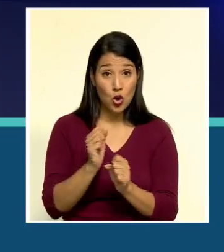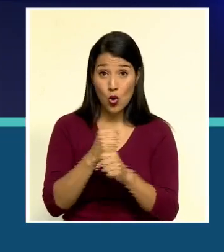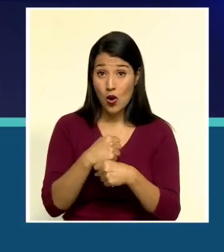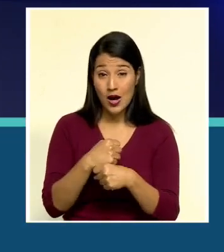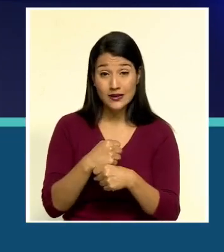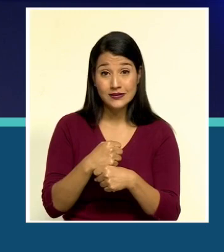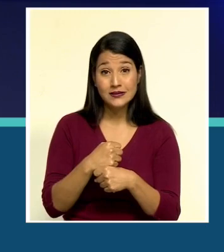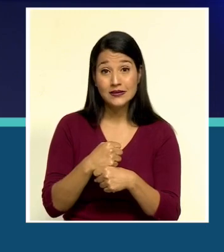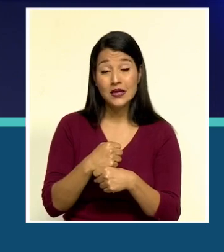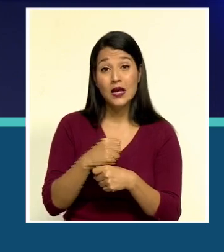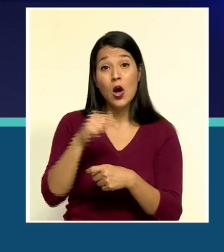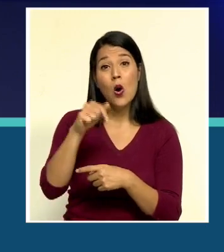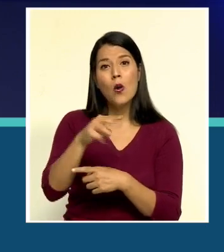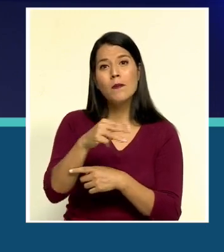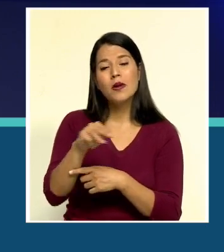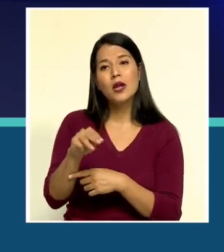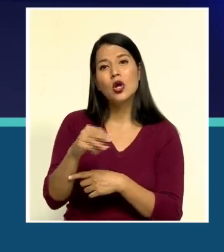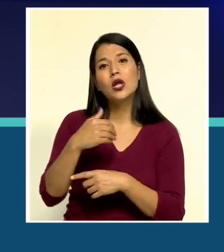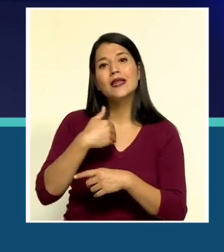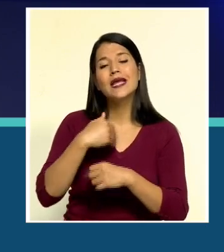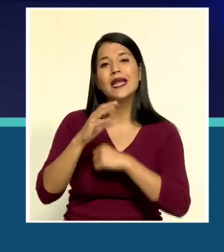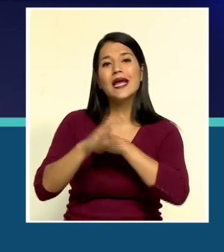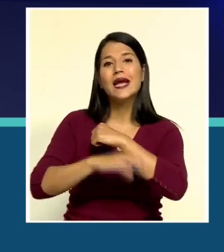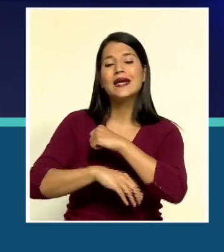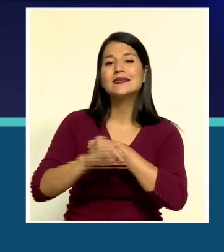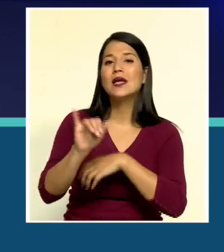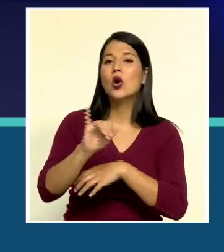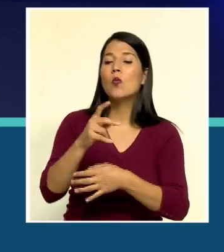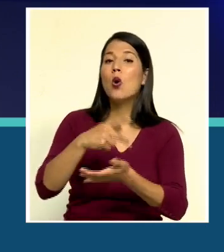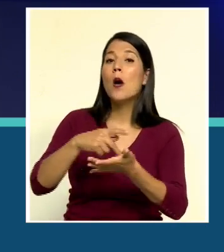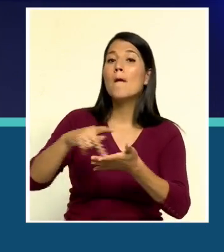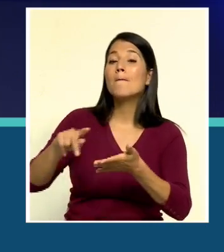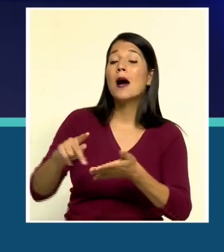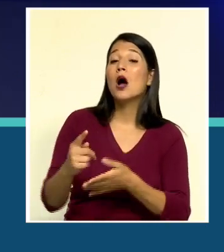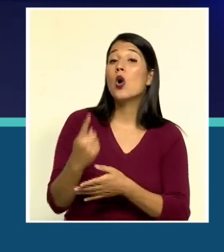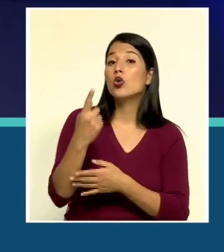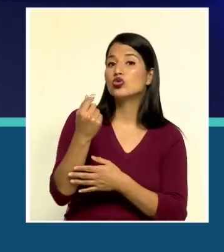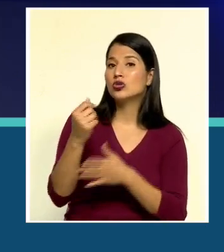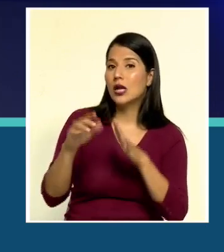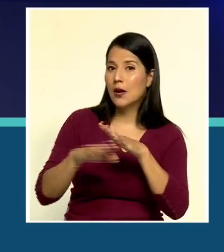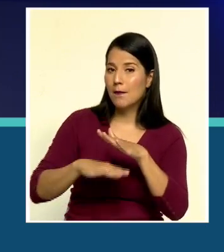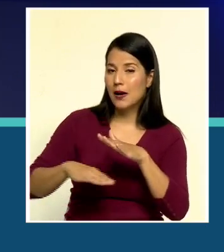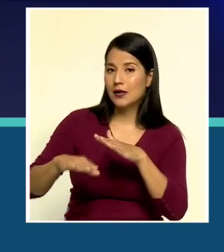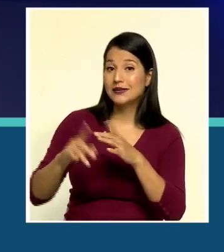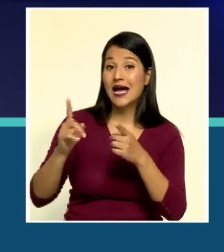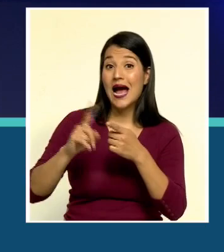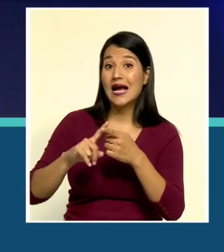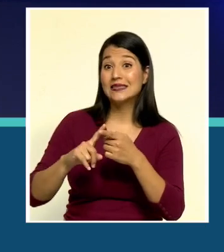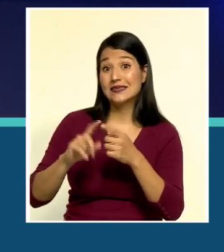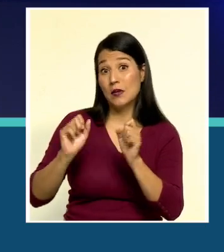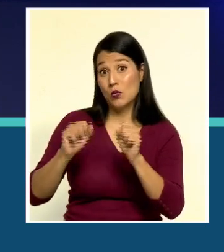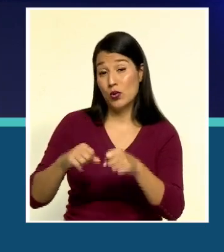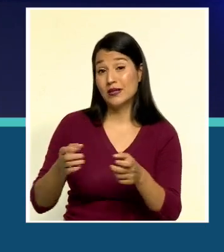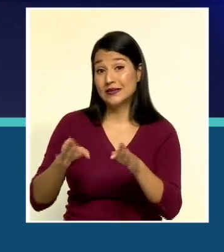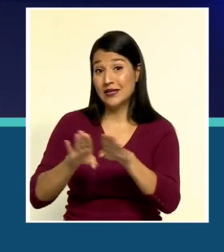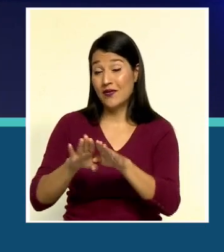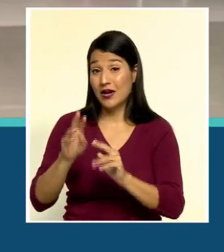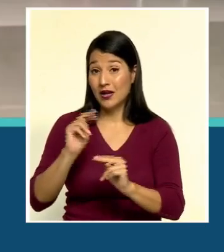este miércoles tendrán sanciones como el pago de un salario base hasta el cierre del negocio.